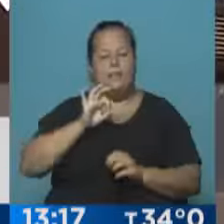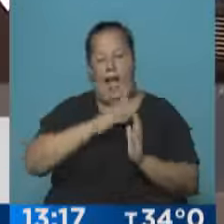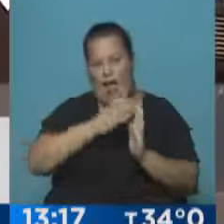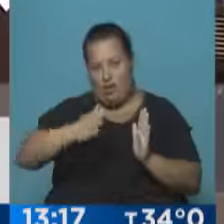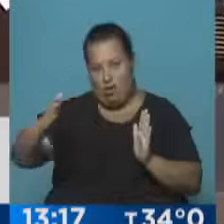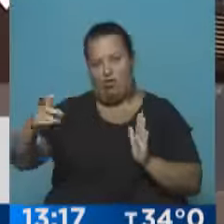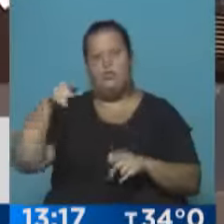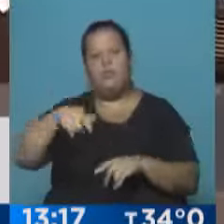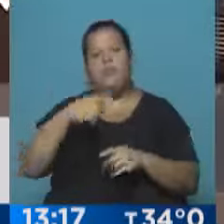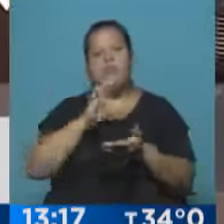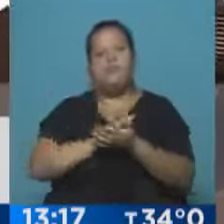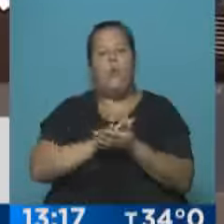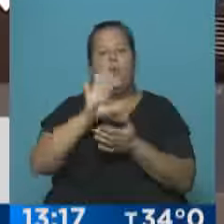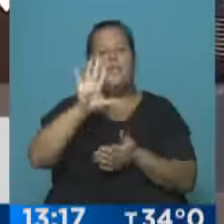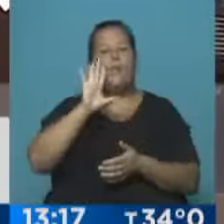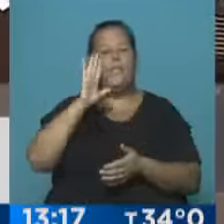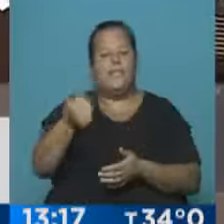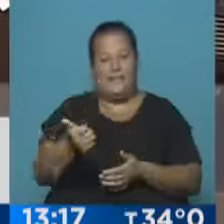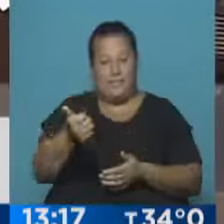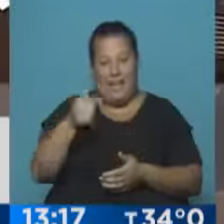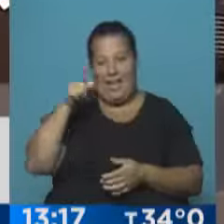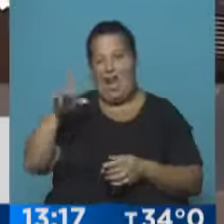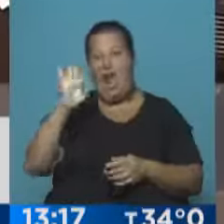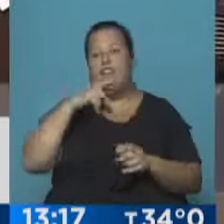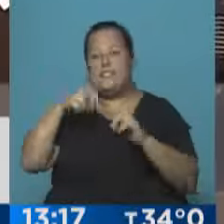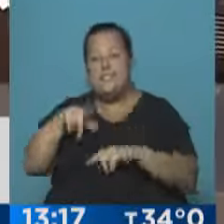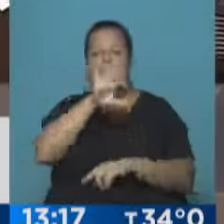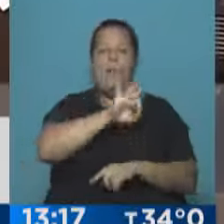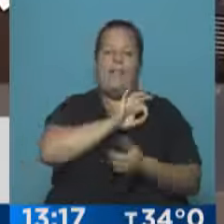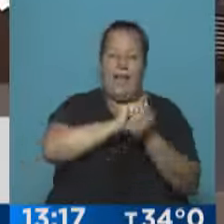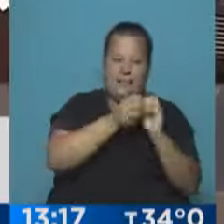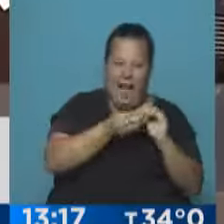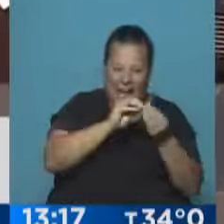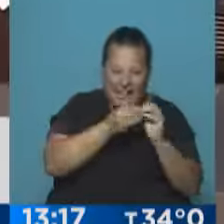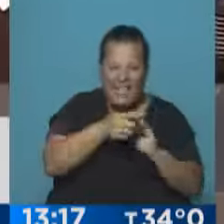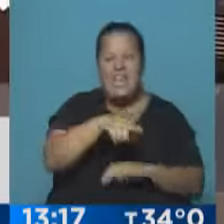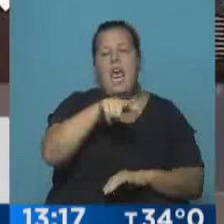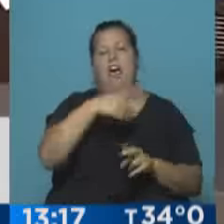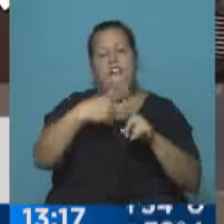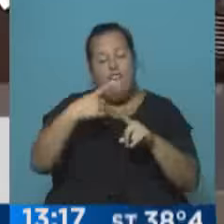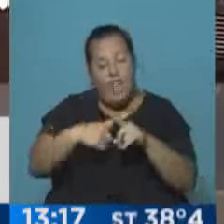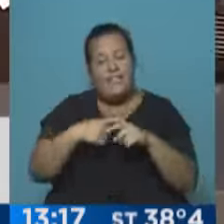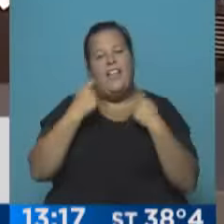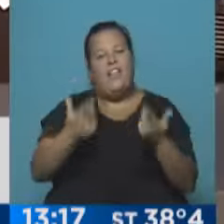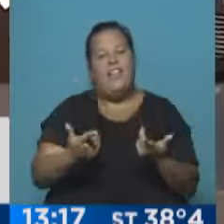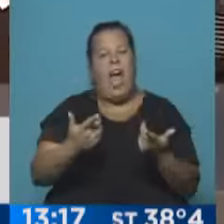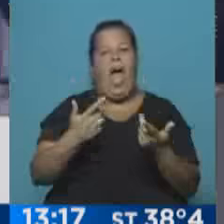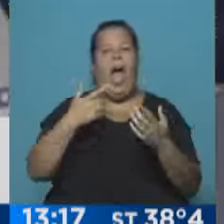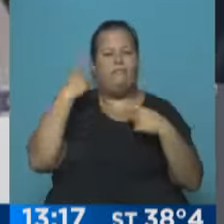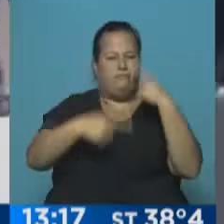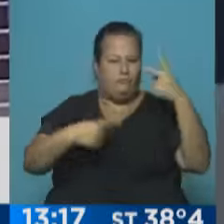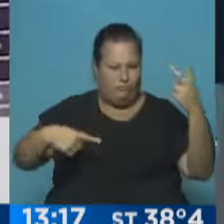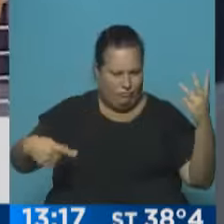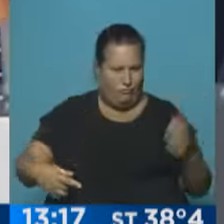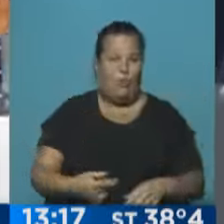ediciones, 50 años en el marco de la 56 de Cosquín. Un festival que, como decíamos, propone encontrarse con una gran